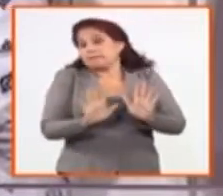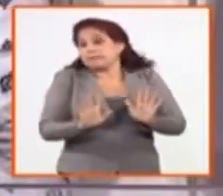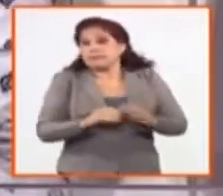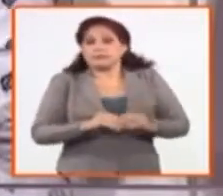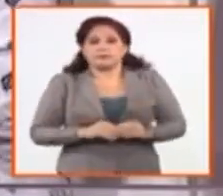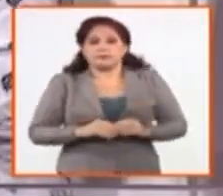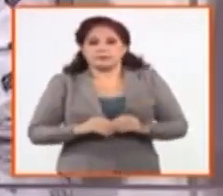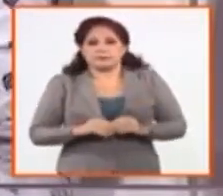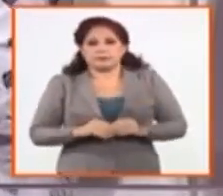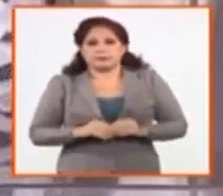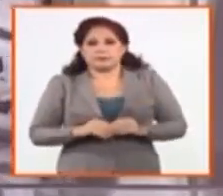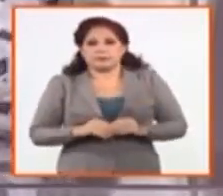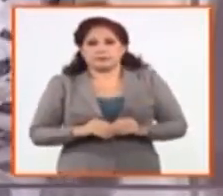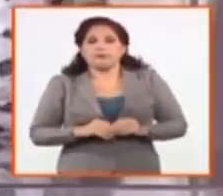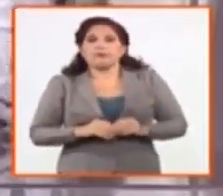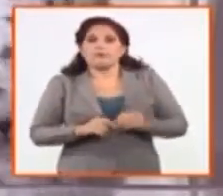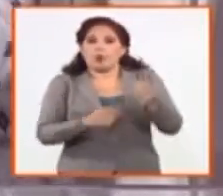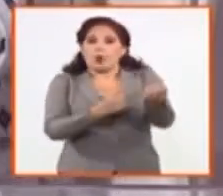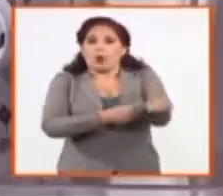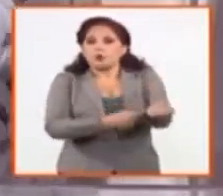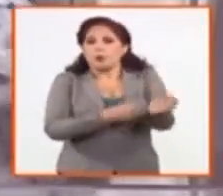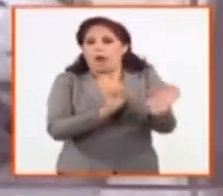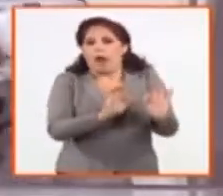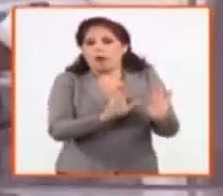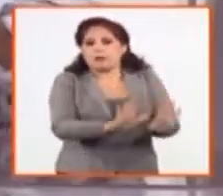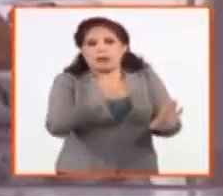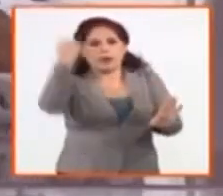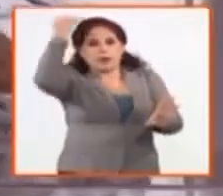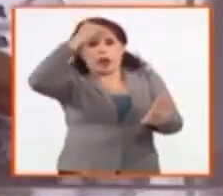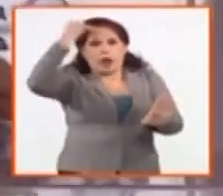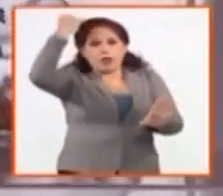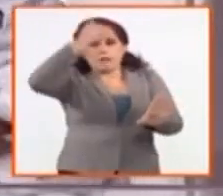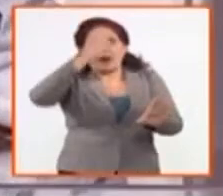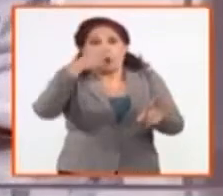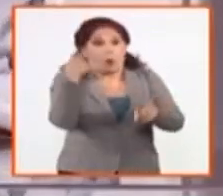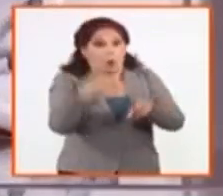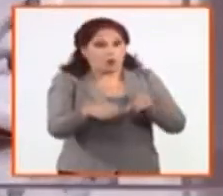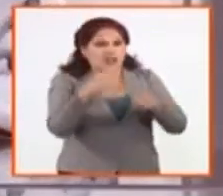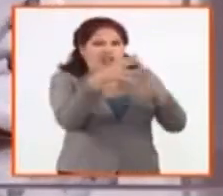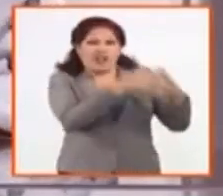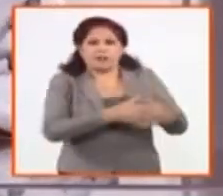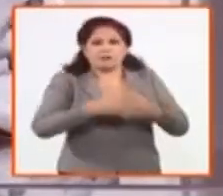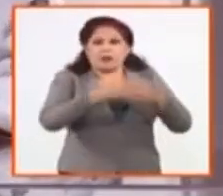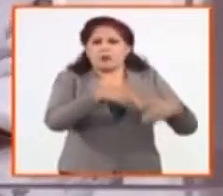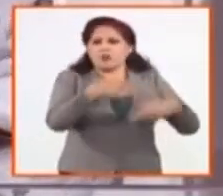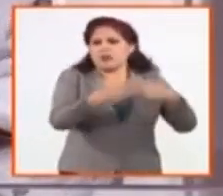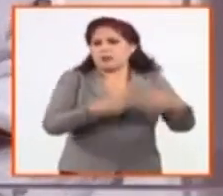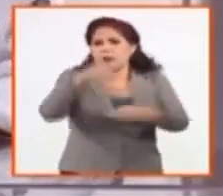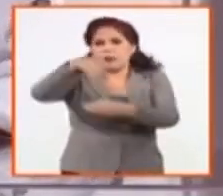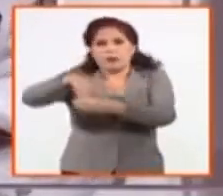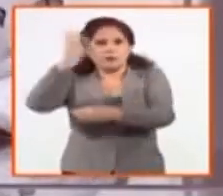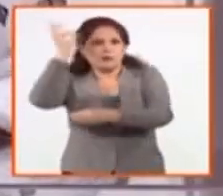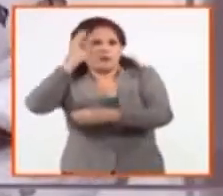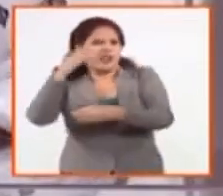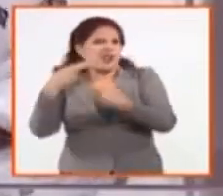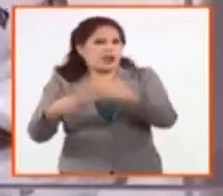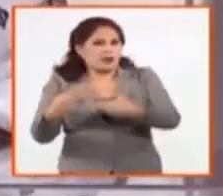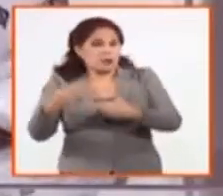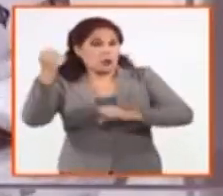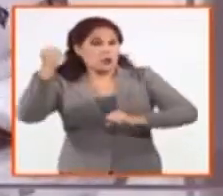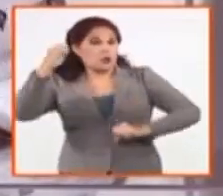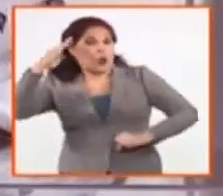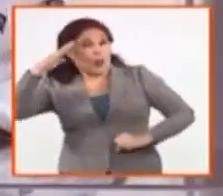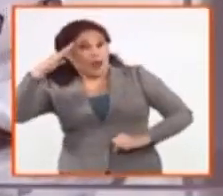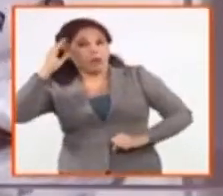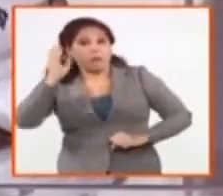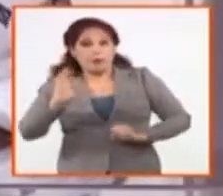mal. Pero cuando tú sacas la cuenta, ¿qué hizo Estados Unidos en ese país? Porque esos soldados también eran